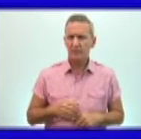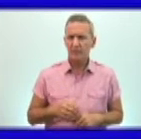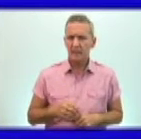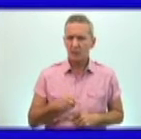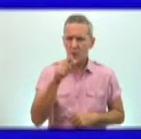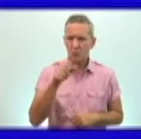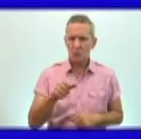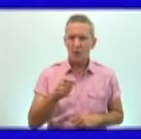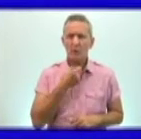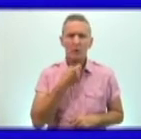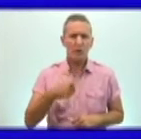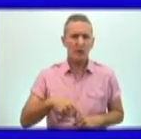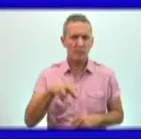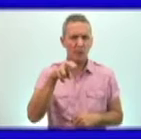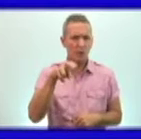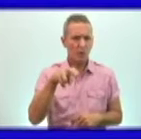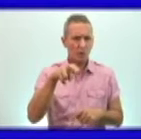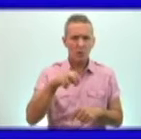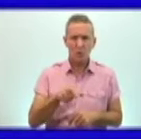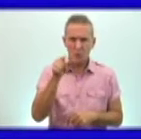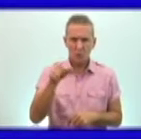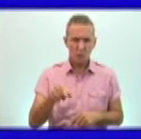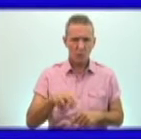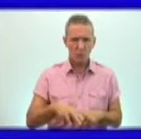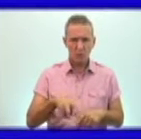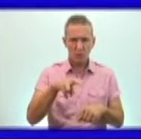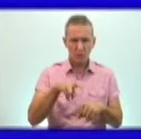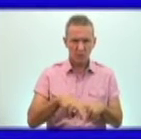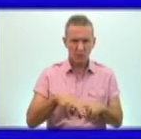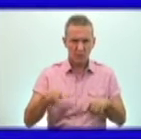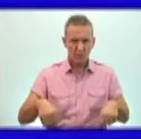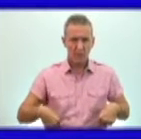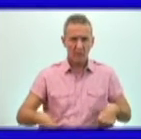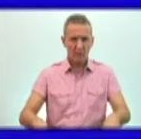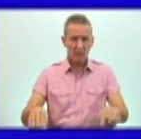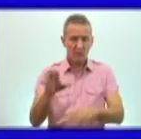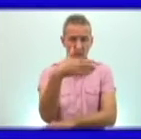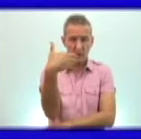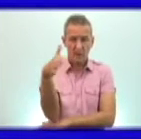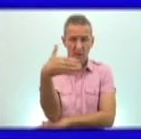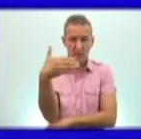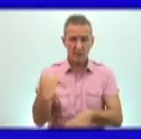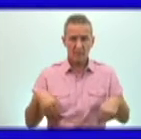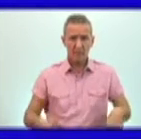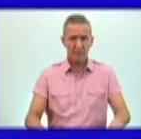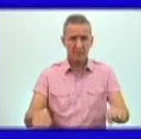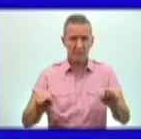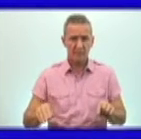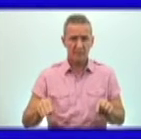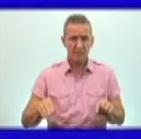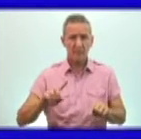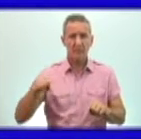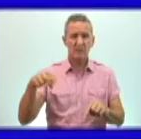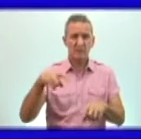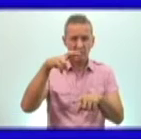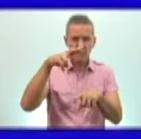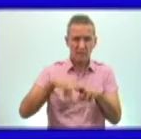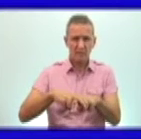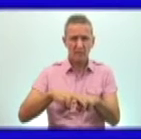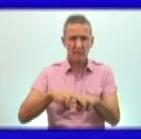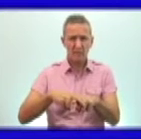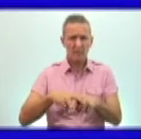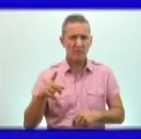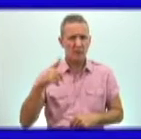es decir, en arena Cuba libre, pues sencillamente desconoce su proceso histórico,